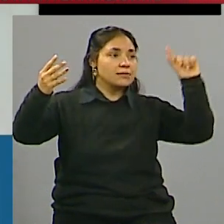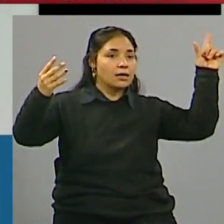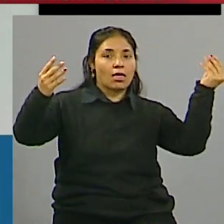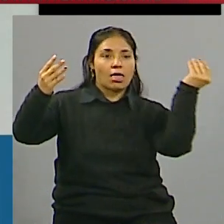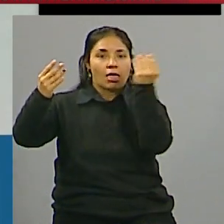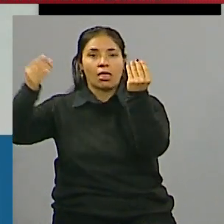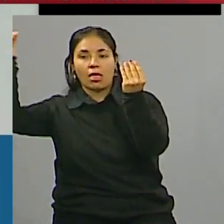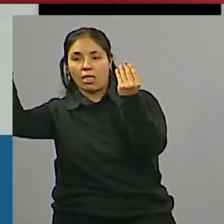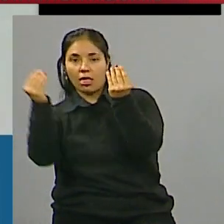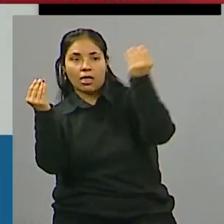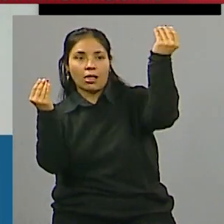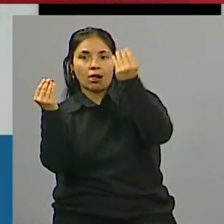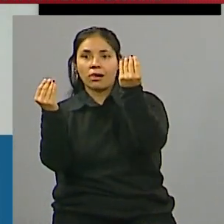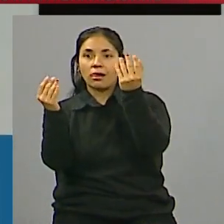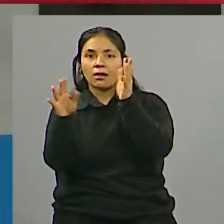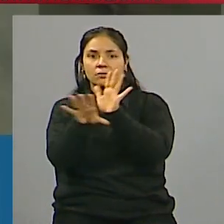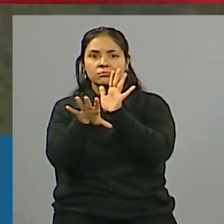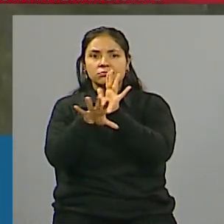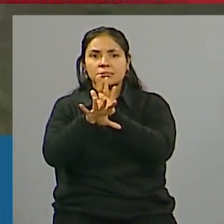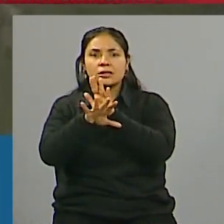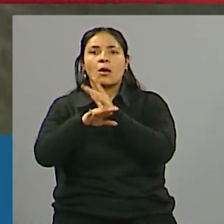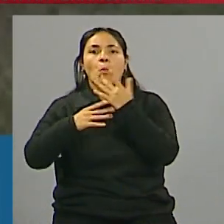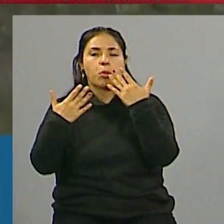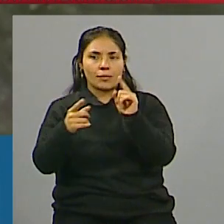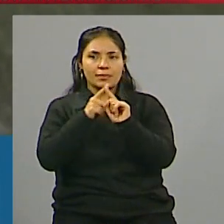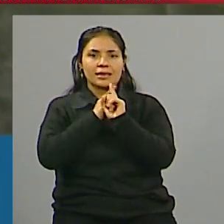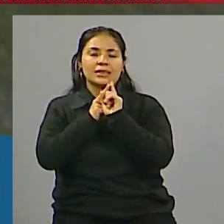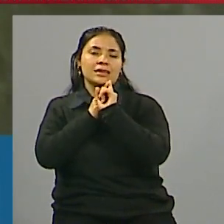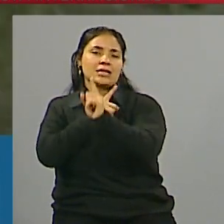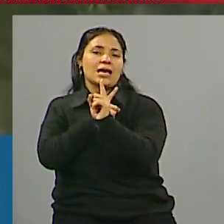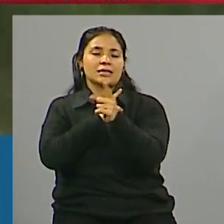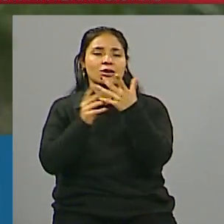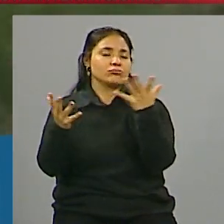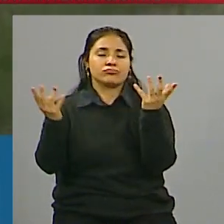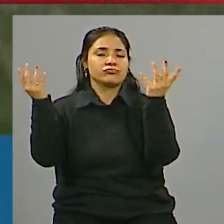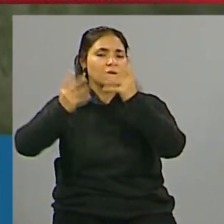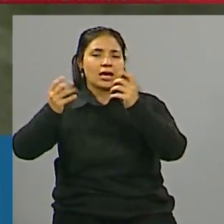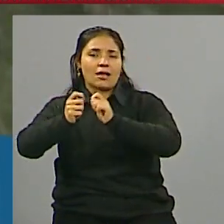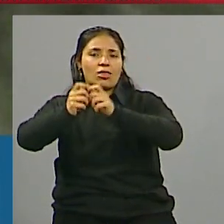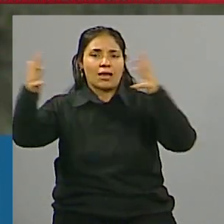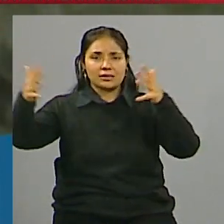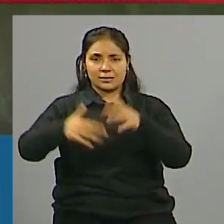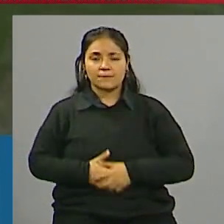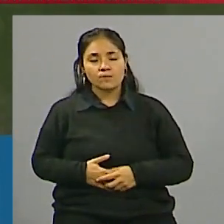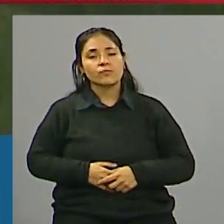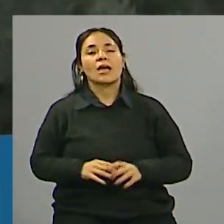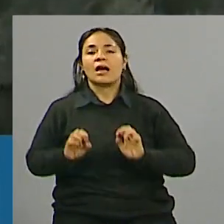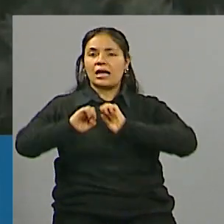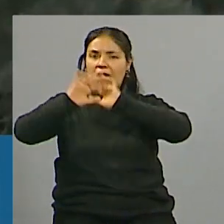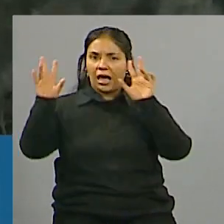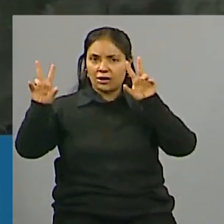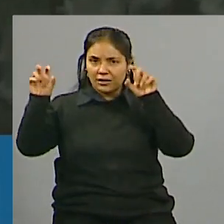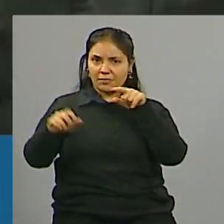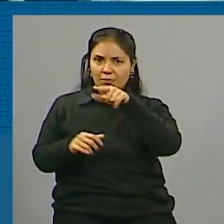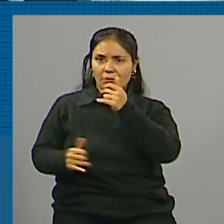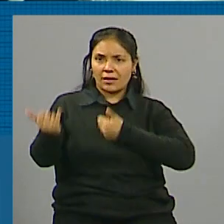creo que cualquier tipo de conflicto puede llegar a tener una vinculación indirecta con dicha situación. Aclaremos un poquito este tema que decías